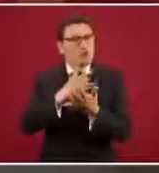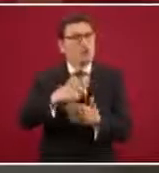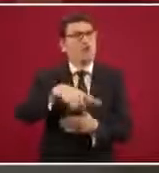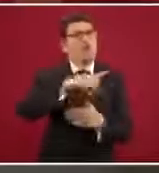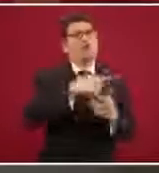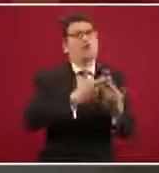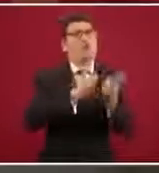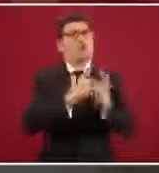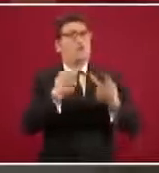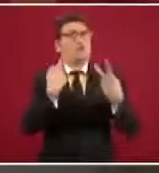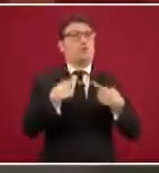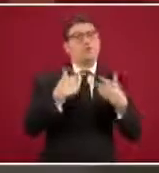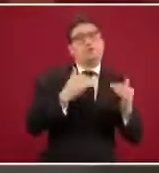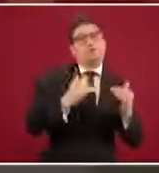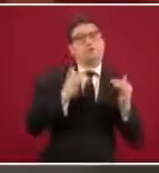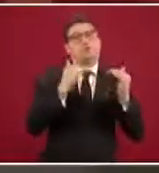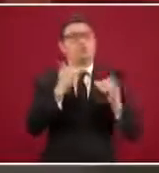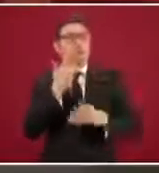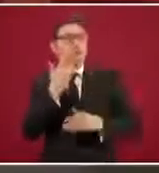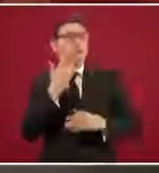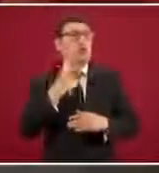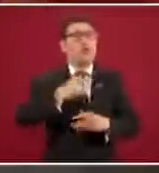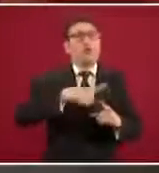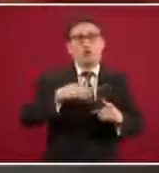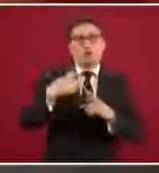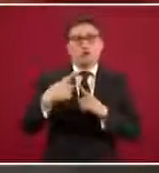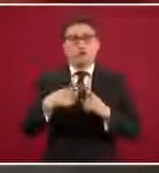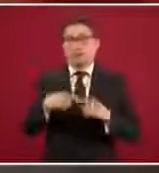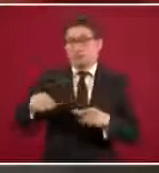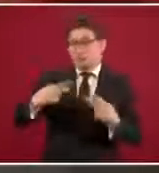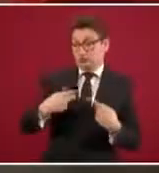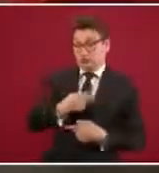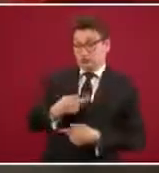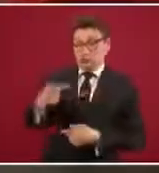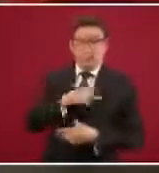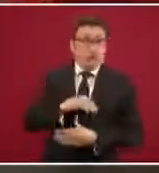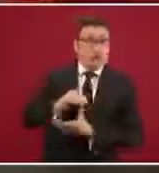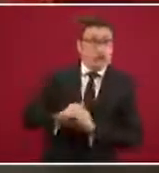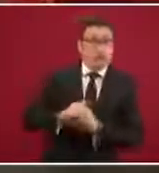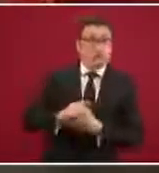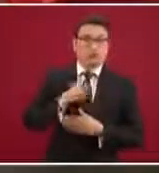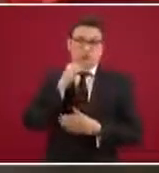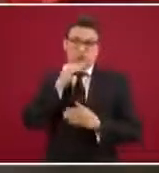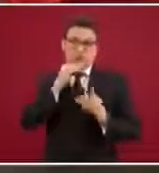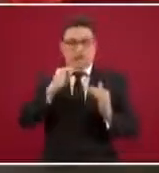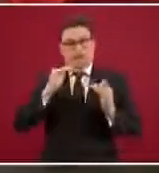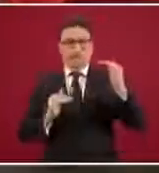arriba y darle la espalda a los de abajo.